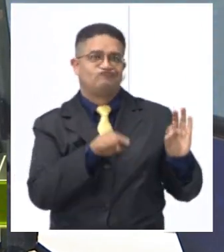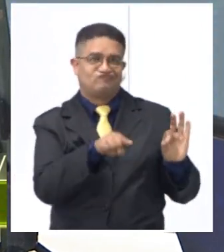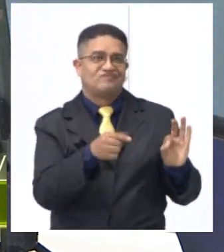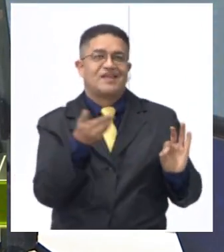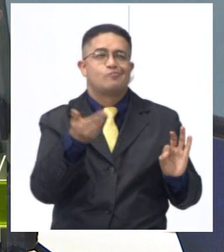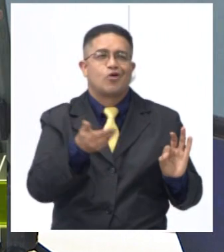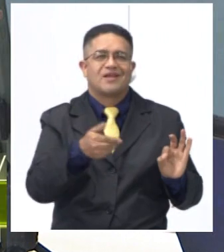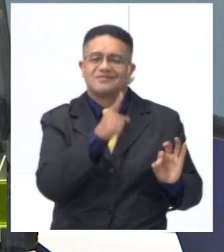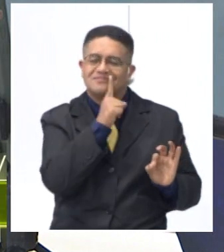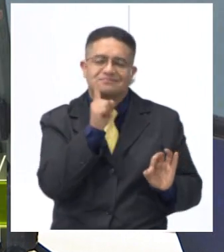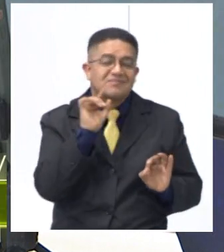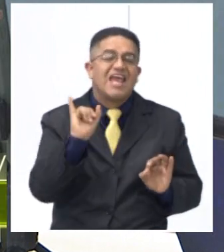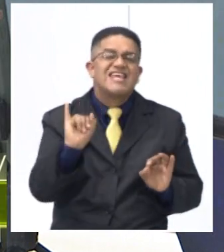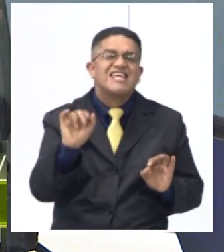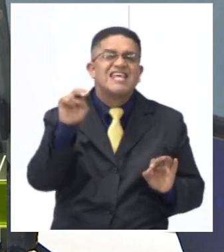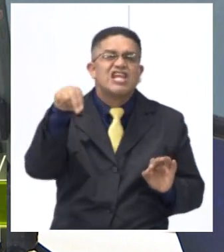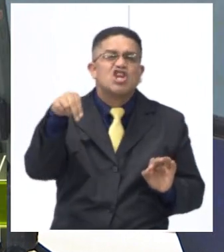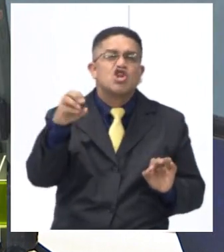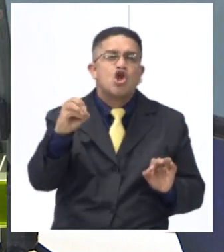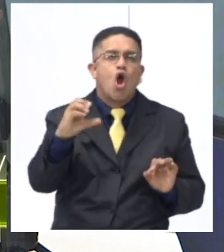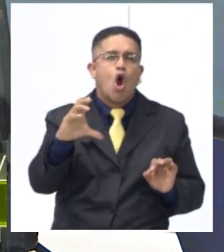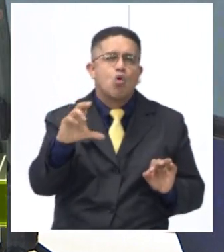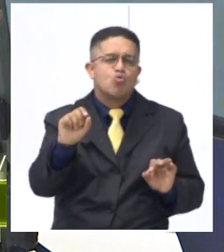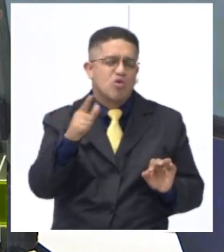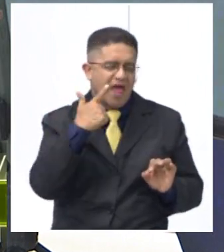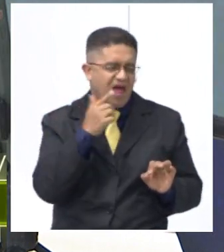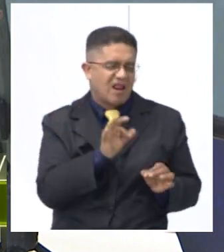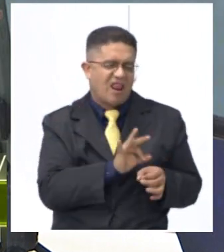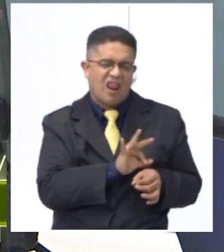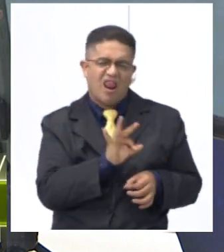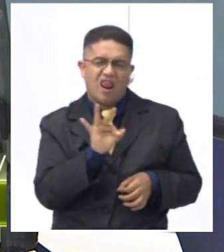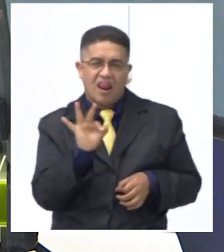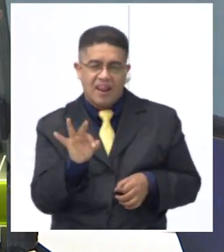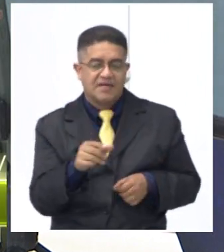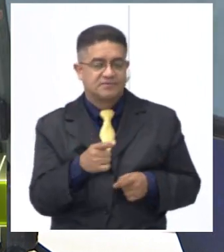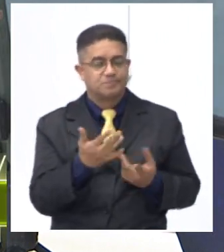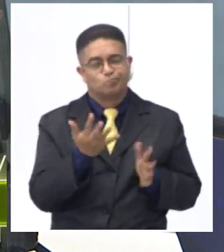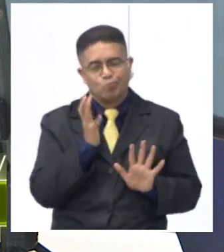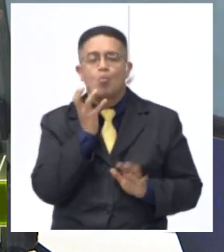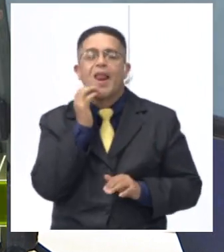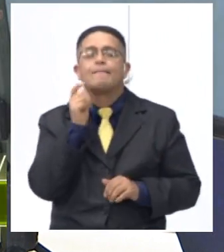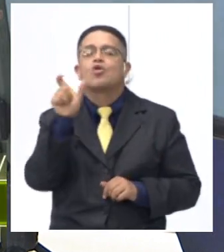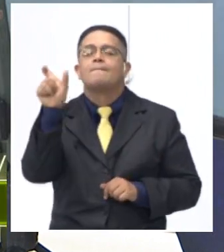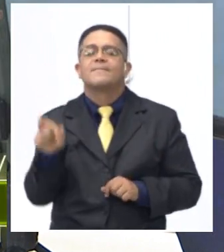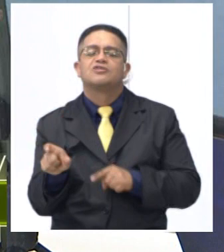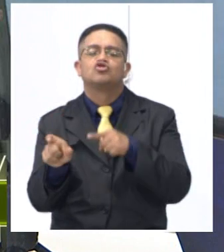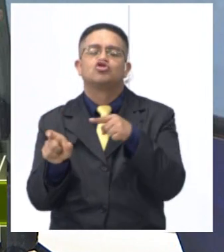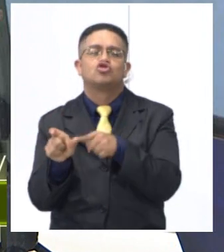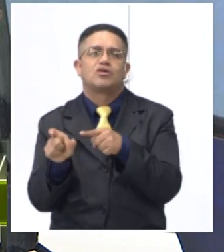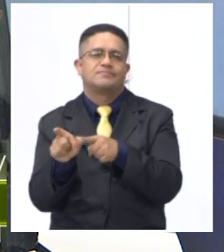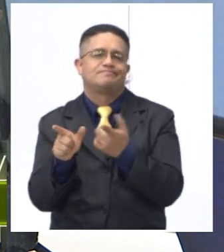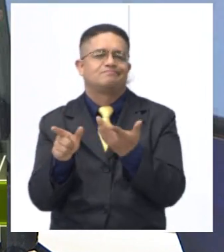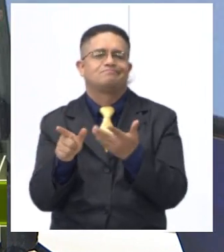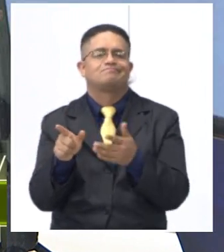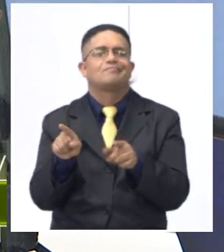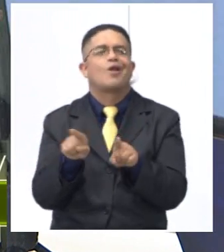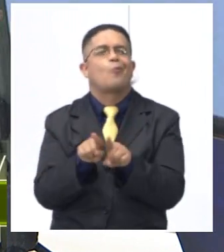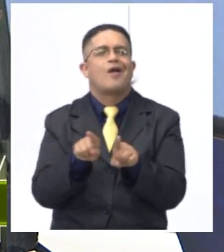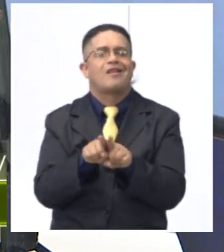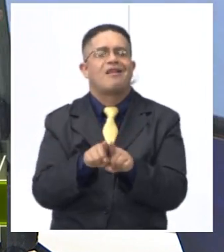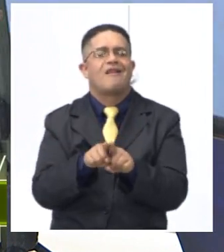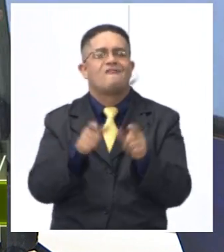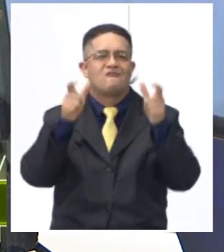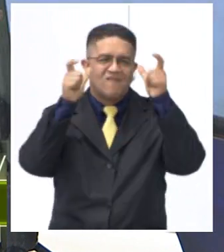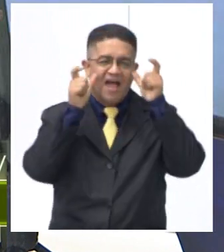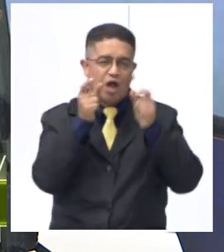inocular diferente a vacunar. Sí. Porque inoculación es que tú tienes un paciente, en este caso la ubre de las vacas, que Jenner, un gran observador, un